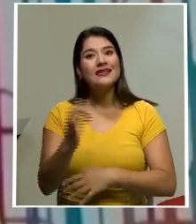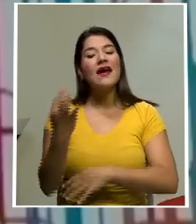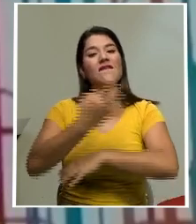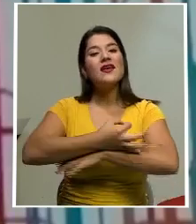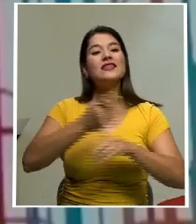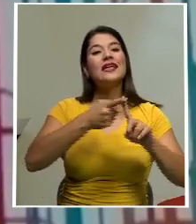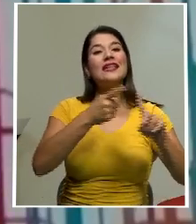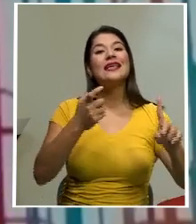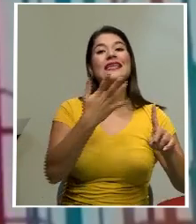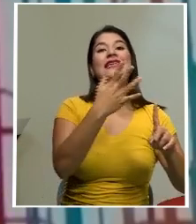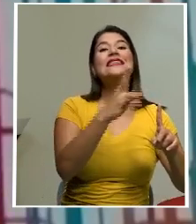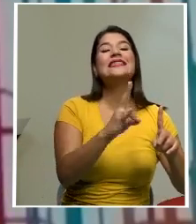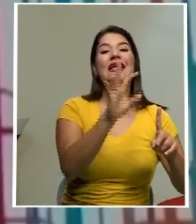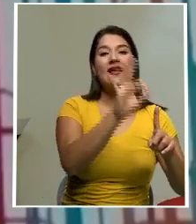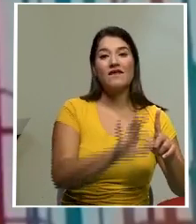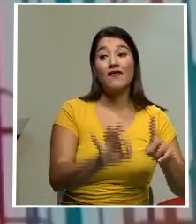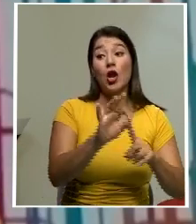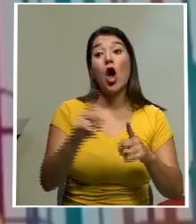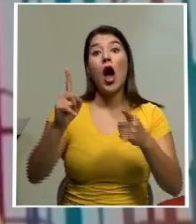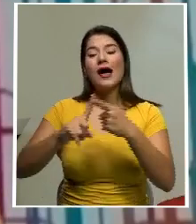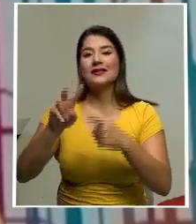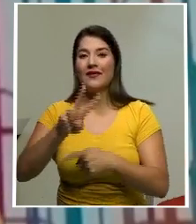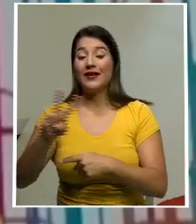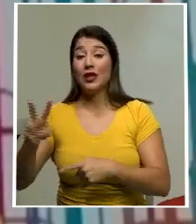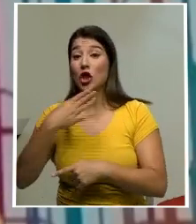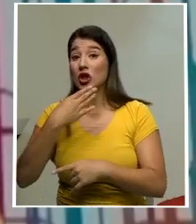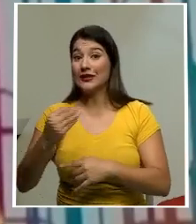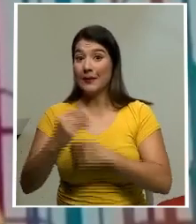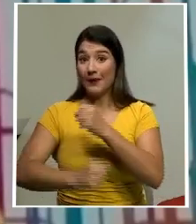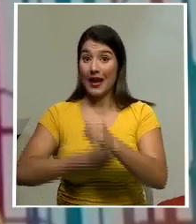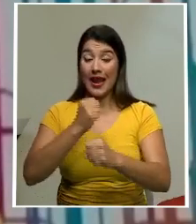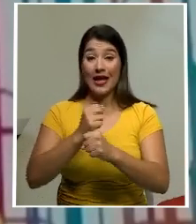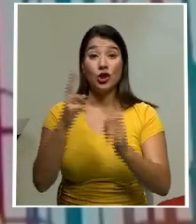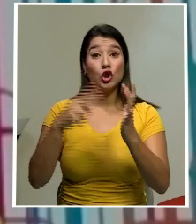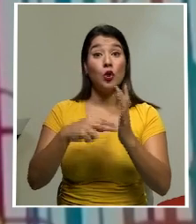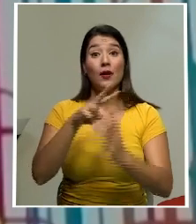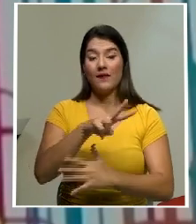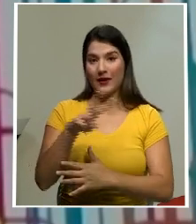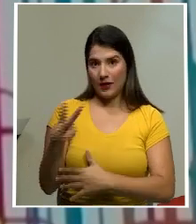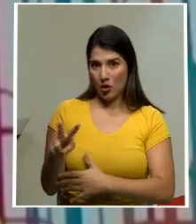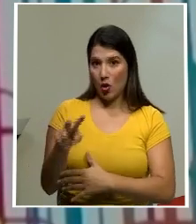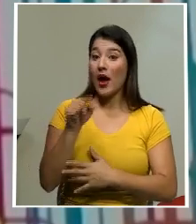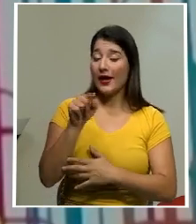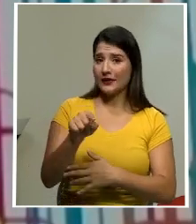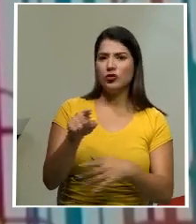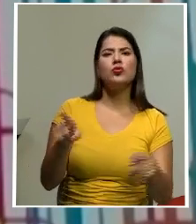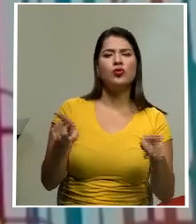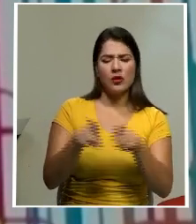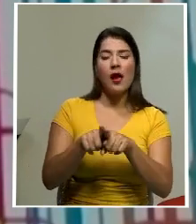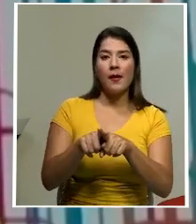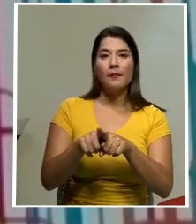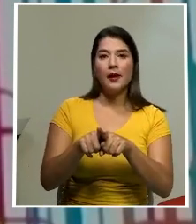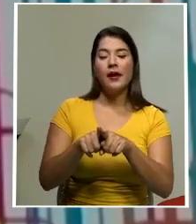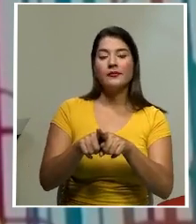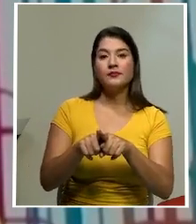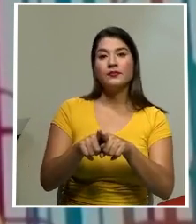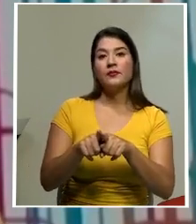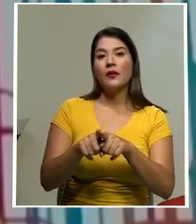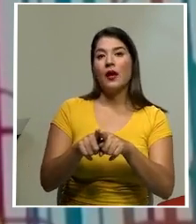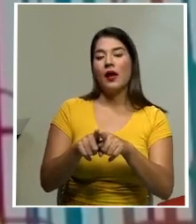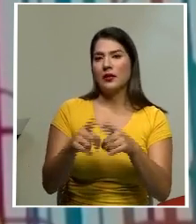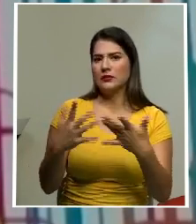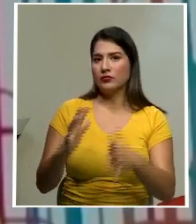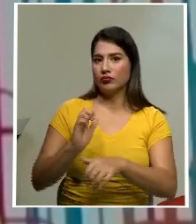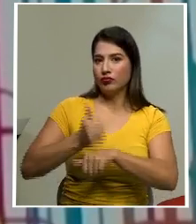17 de febrero al 22 de diciembre en el año 22. Eso también se consideró, tomando en consideración también